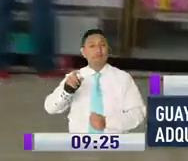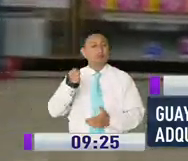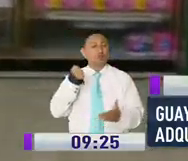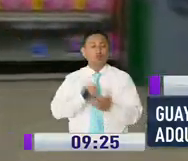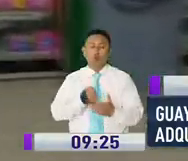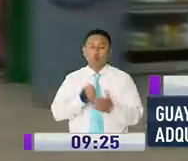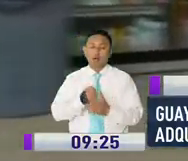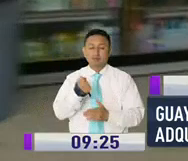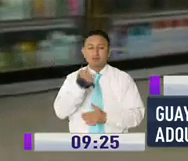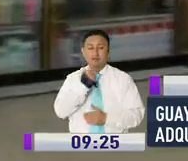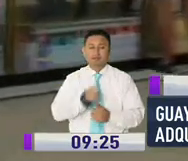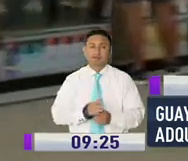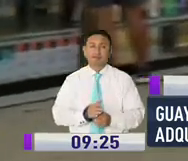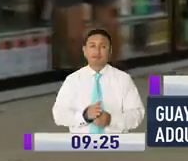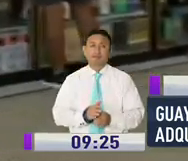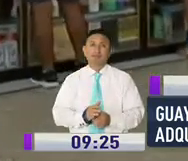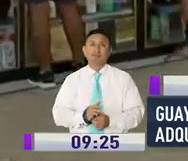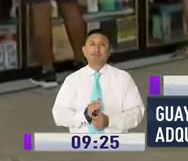por medicamentos.